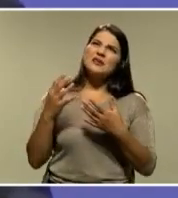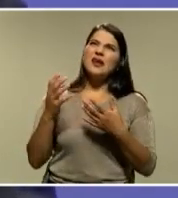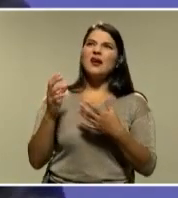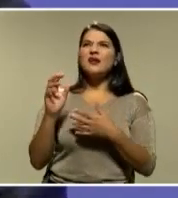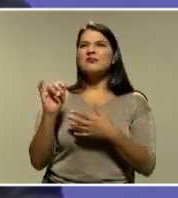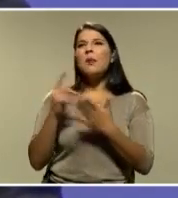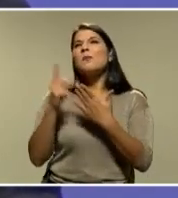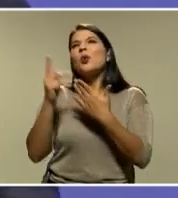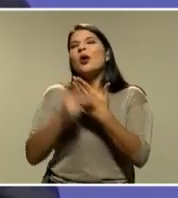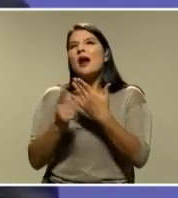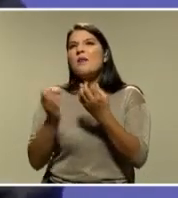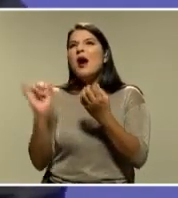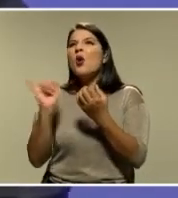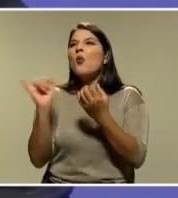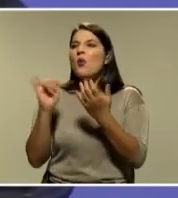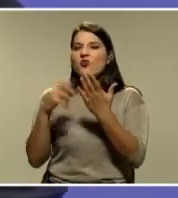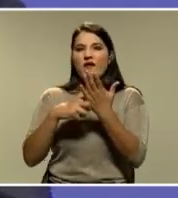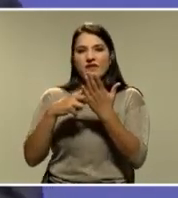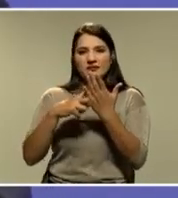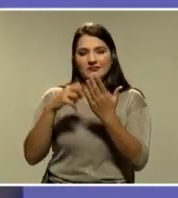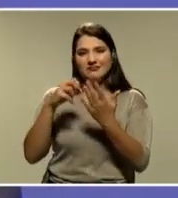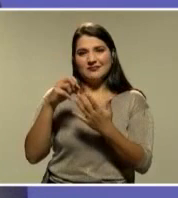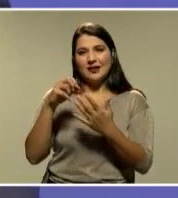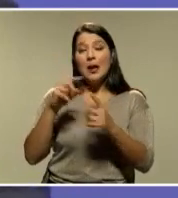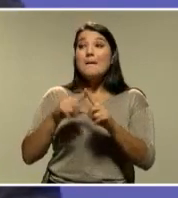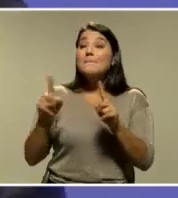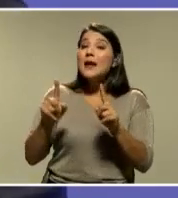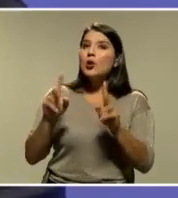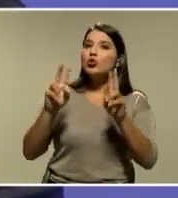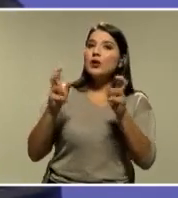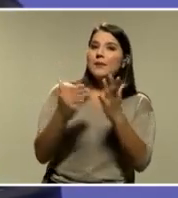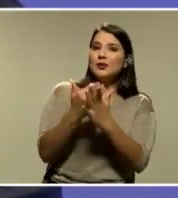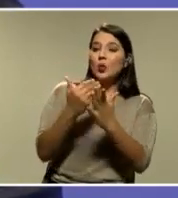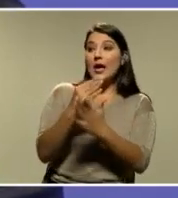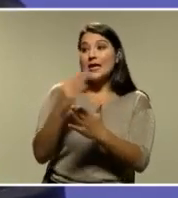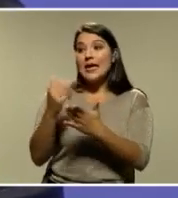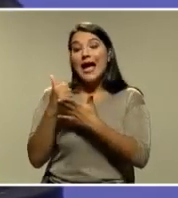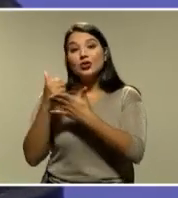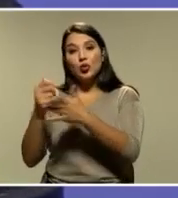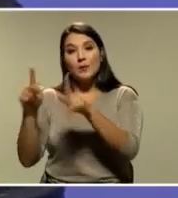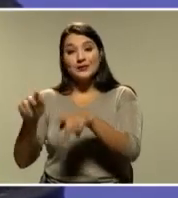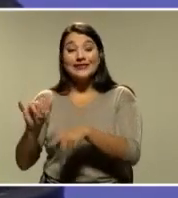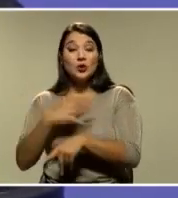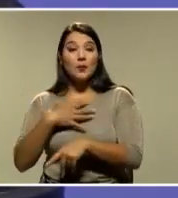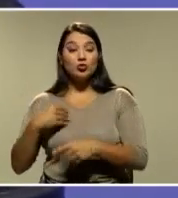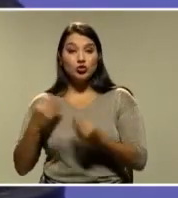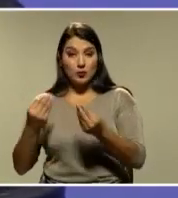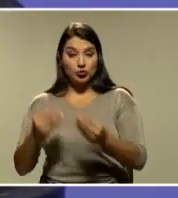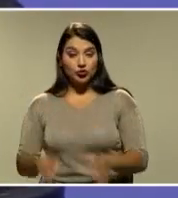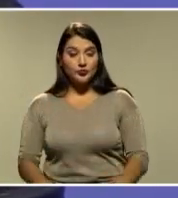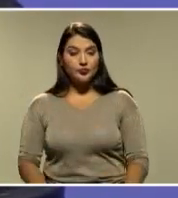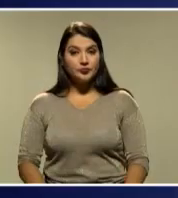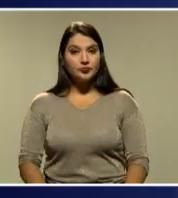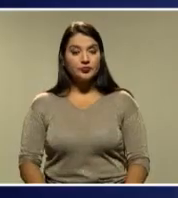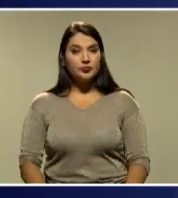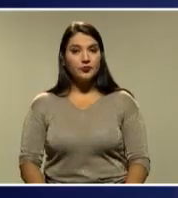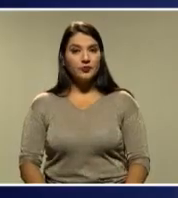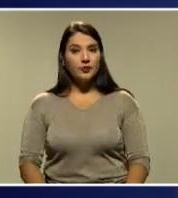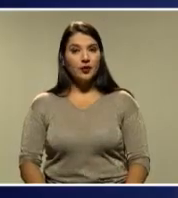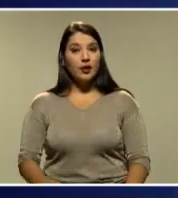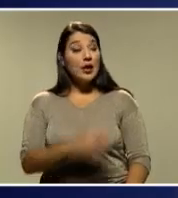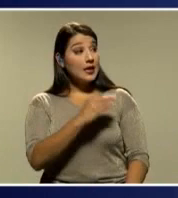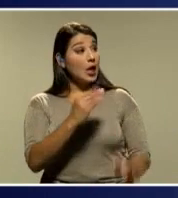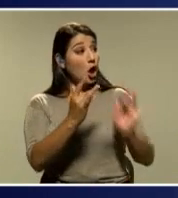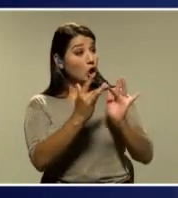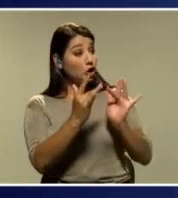cosas por un lado de actualidad y por el otro de utilidad, que es lo que me gusta mucho. La posibilidad y mantenerse